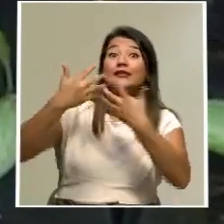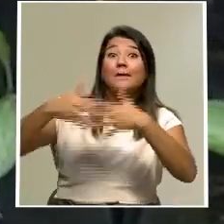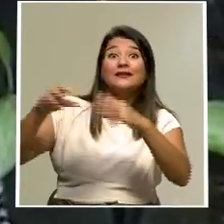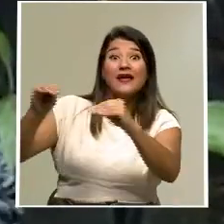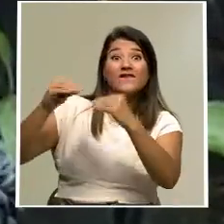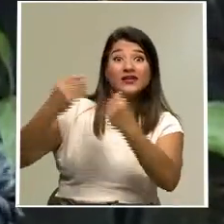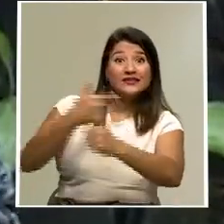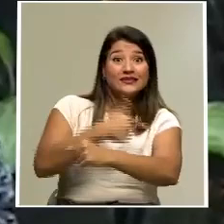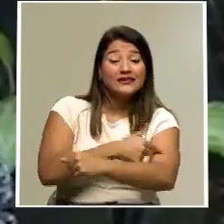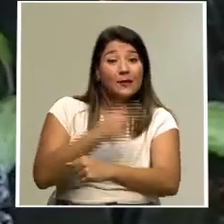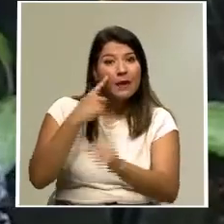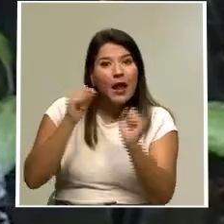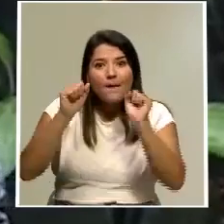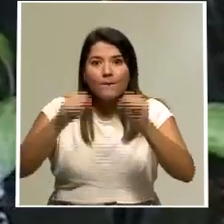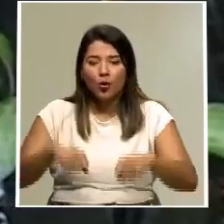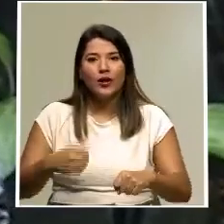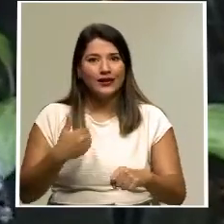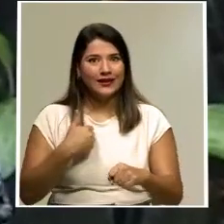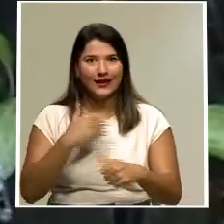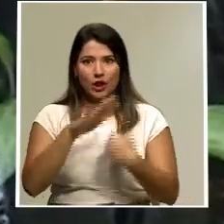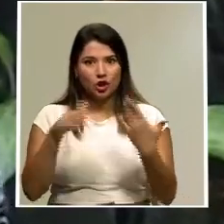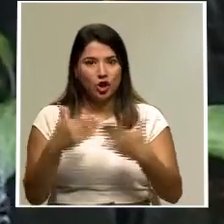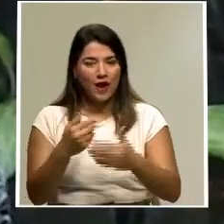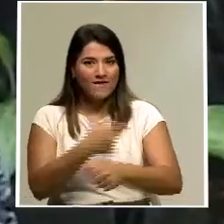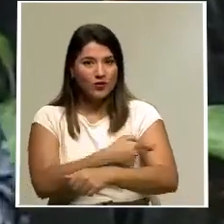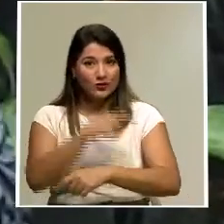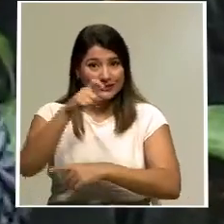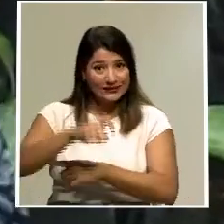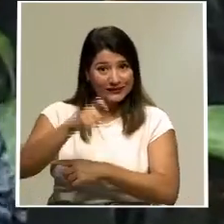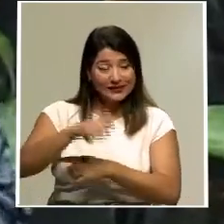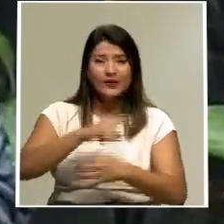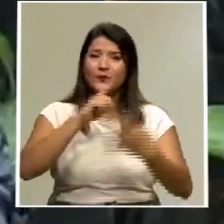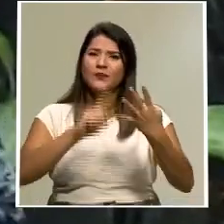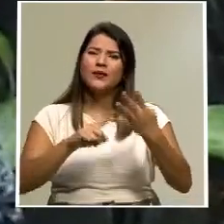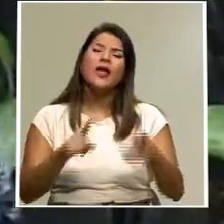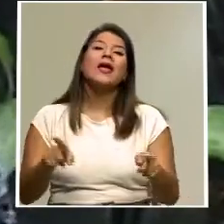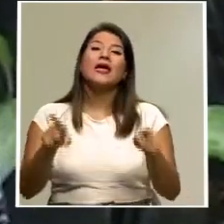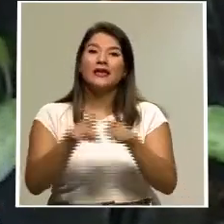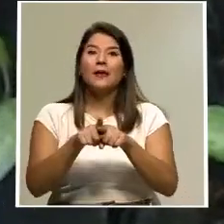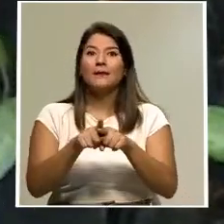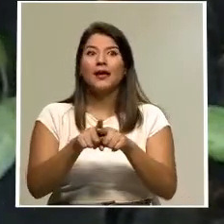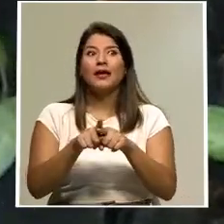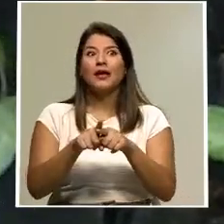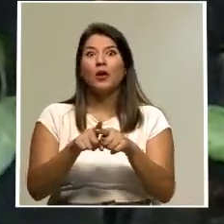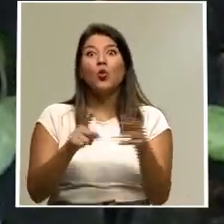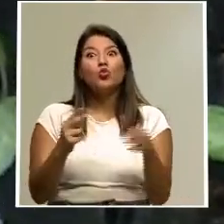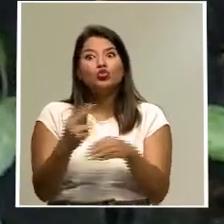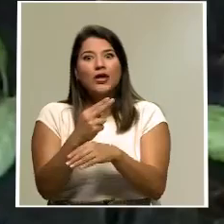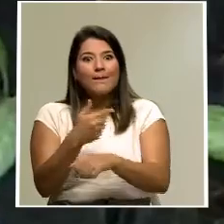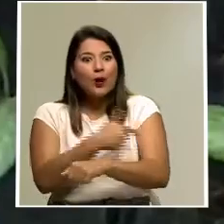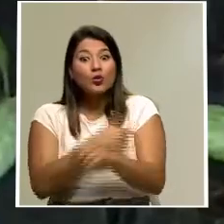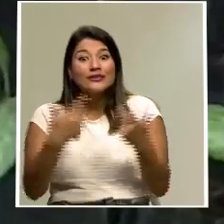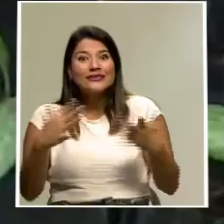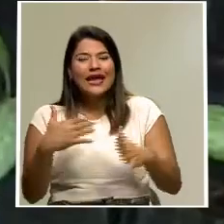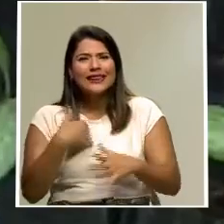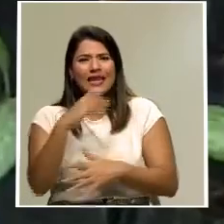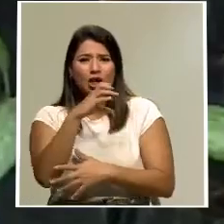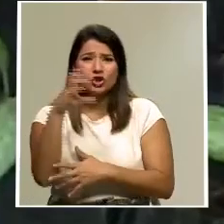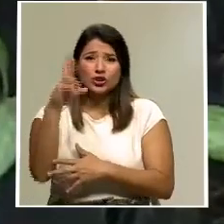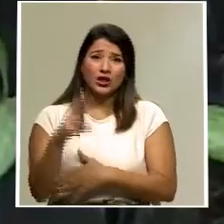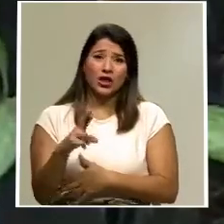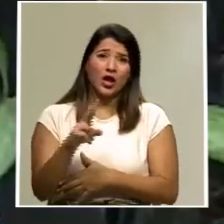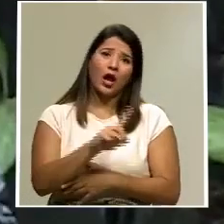que tengamos suficiente cantidad de vacunas y sobre todo que se apliquen las que ya están en el país, nos salen con una